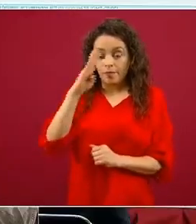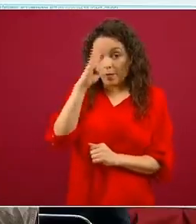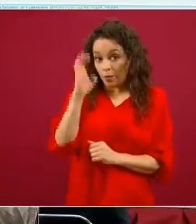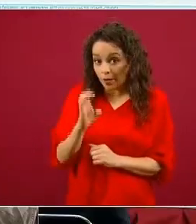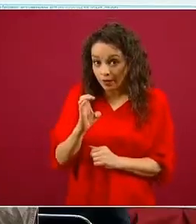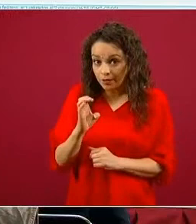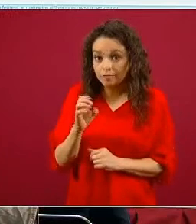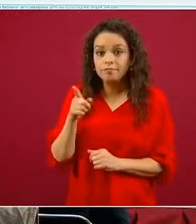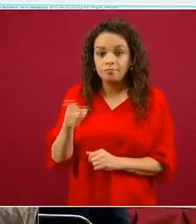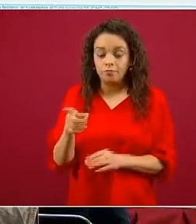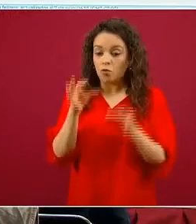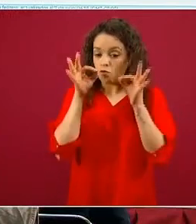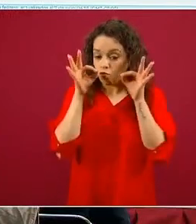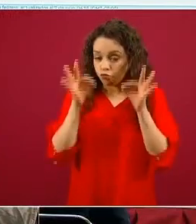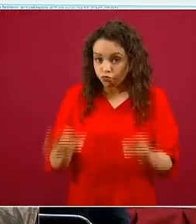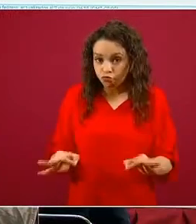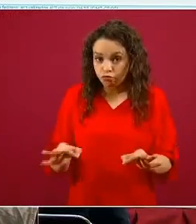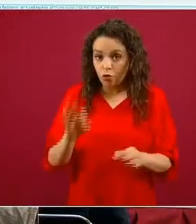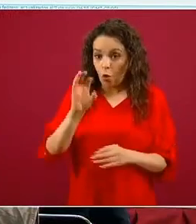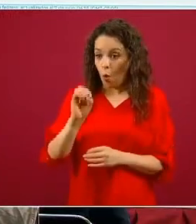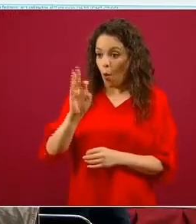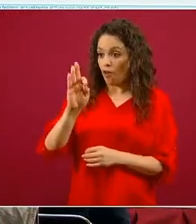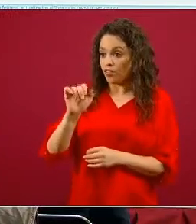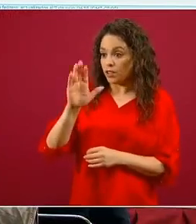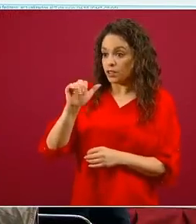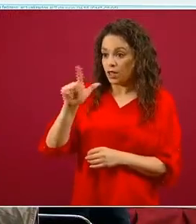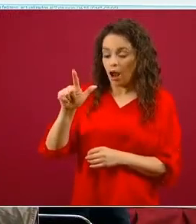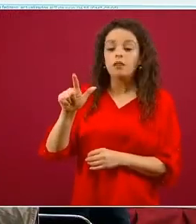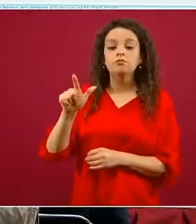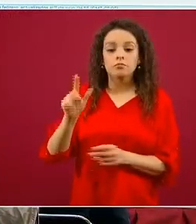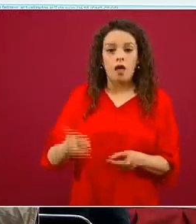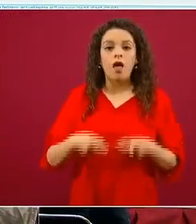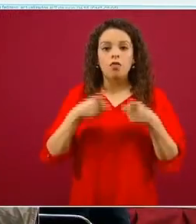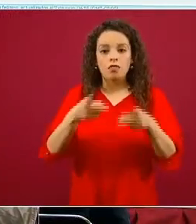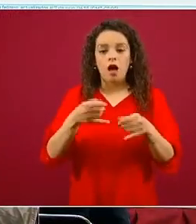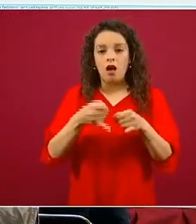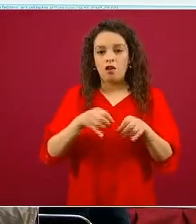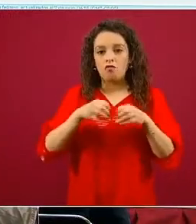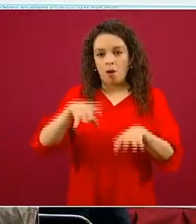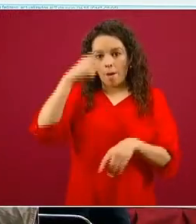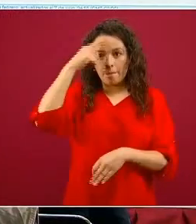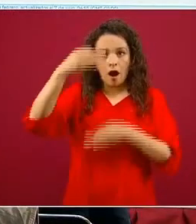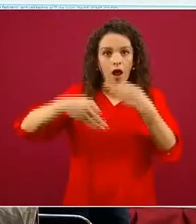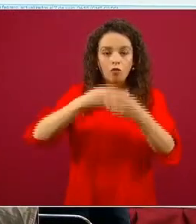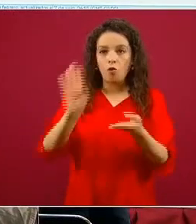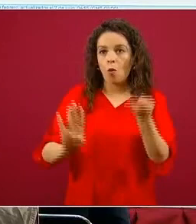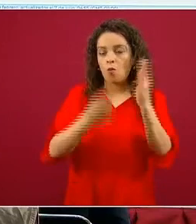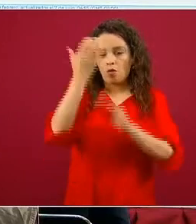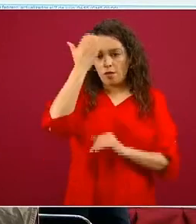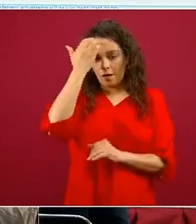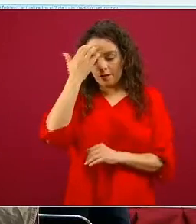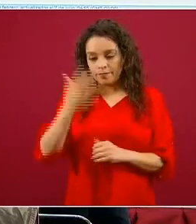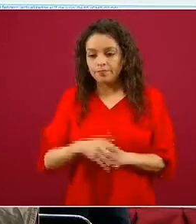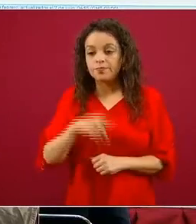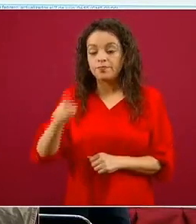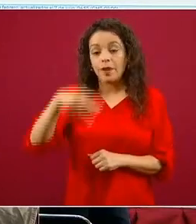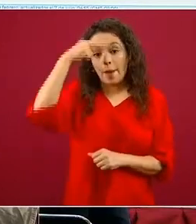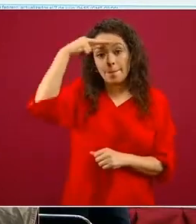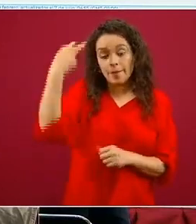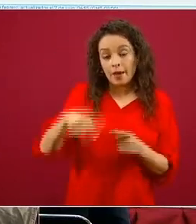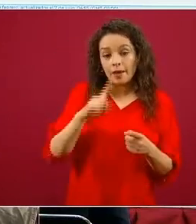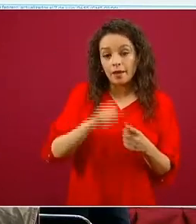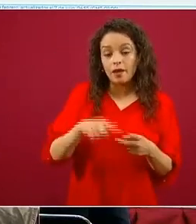es quien de manera oficial ofrece sus datos al mundo. Y para efectos de México y Guatemala, vemos cómo